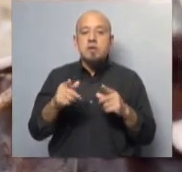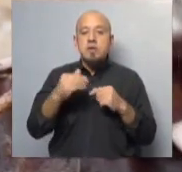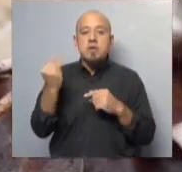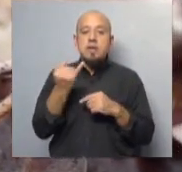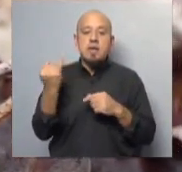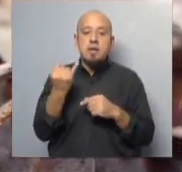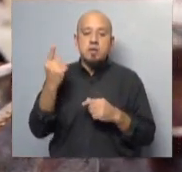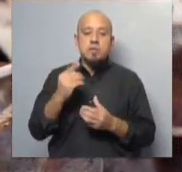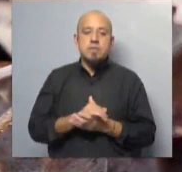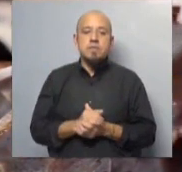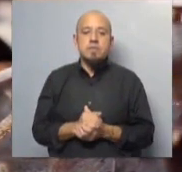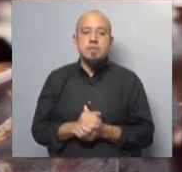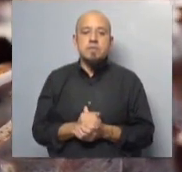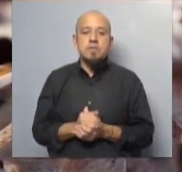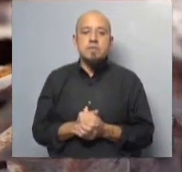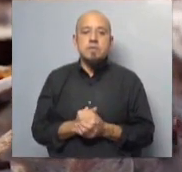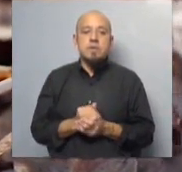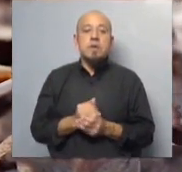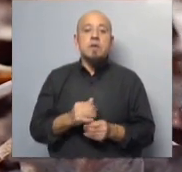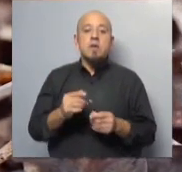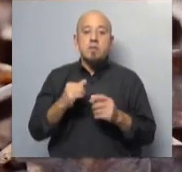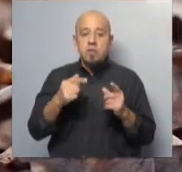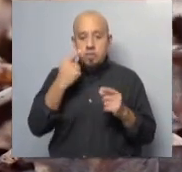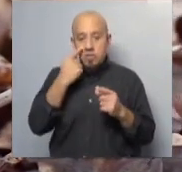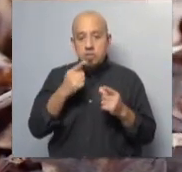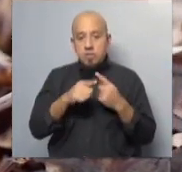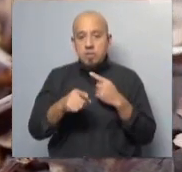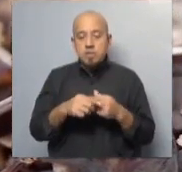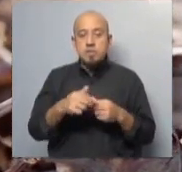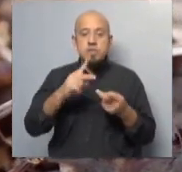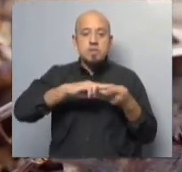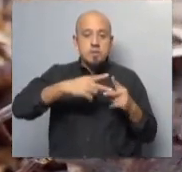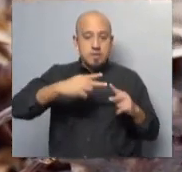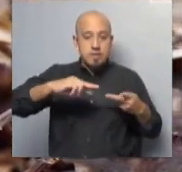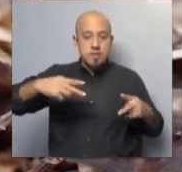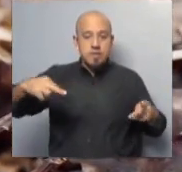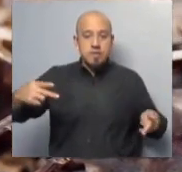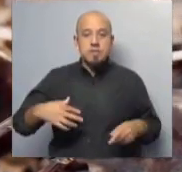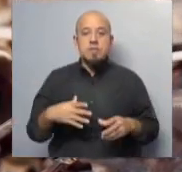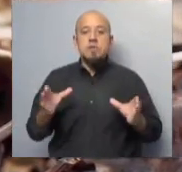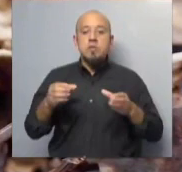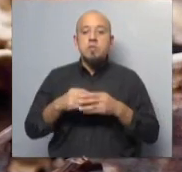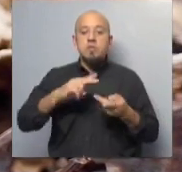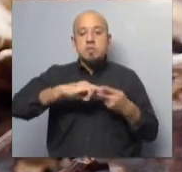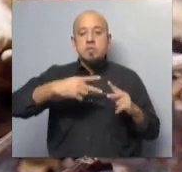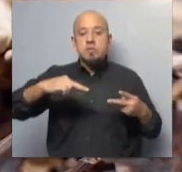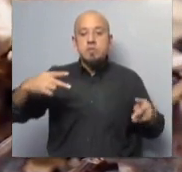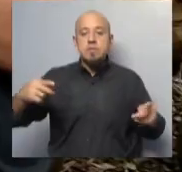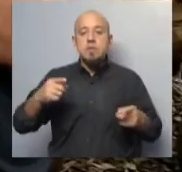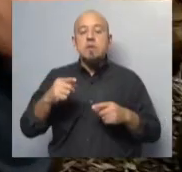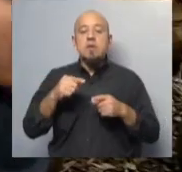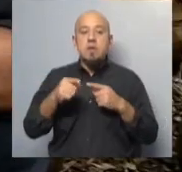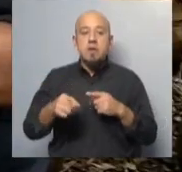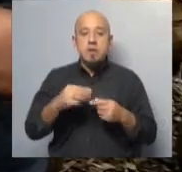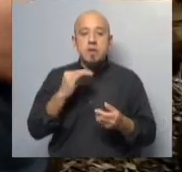italiano, ¿no? Y pudimos verificar, en base a secuencias de ADN estudiadas por el equipo de genética y biodiversidad de Clemente Estable,